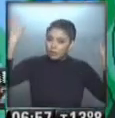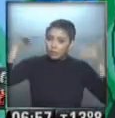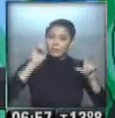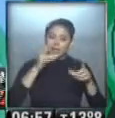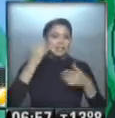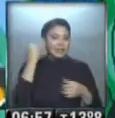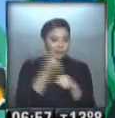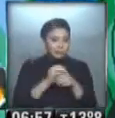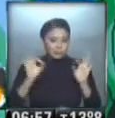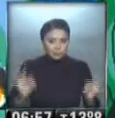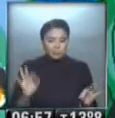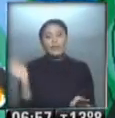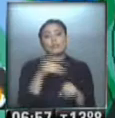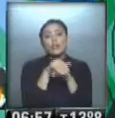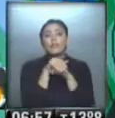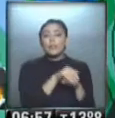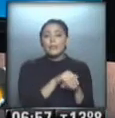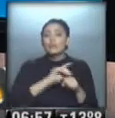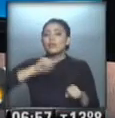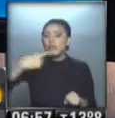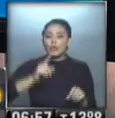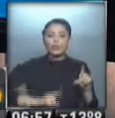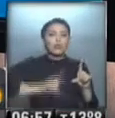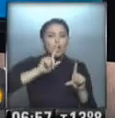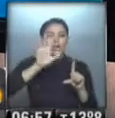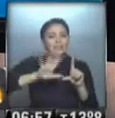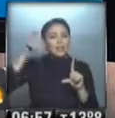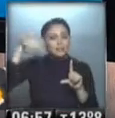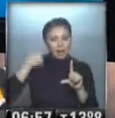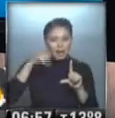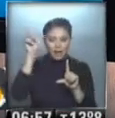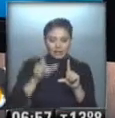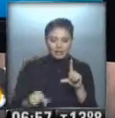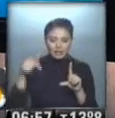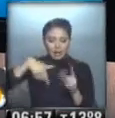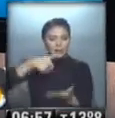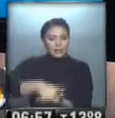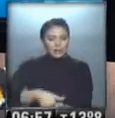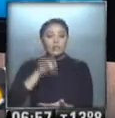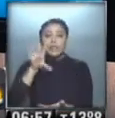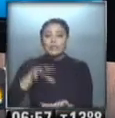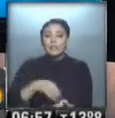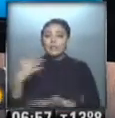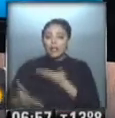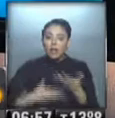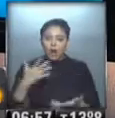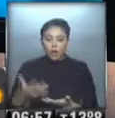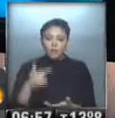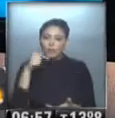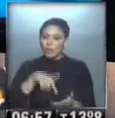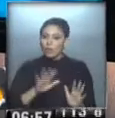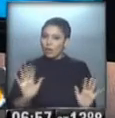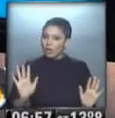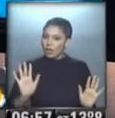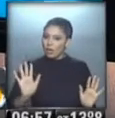la confirmación. Queridos amigos, en el resto del norte, del centro del país, meseta patagónica, solamente en Tierra del Fuego.